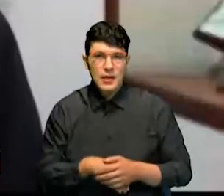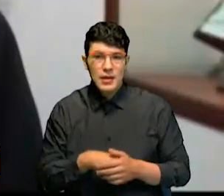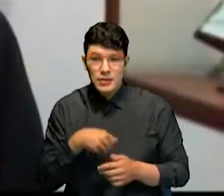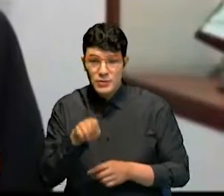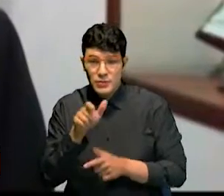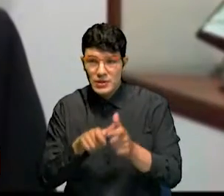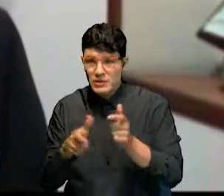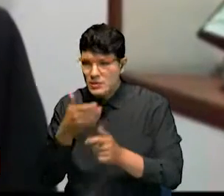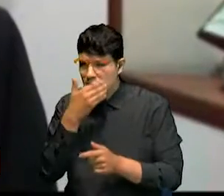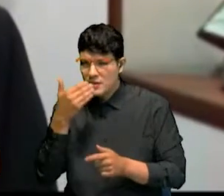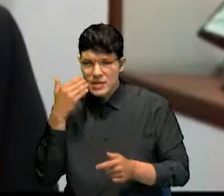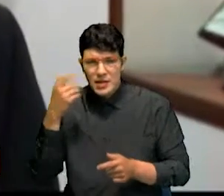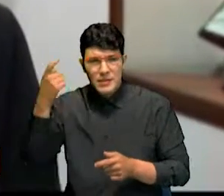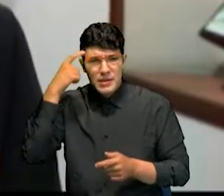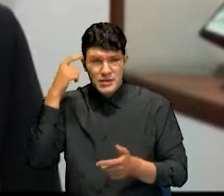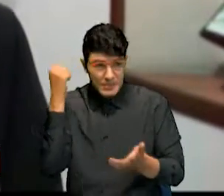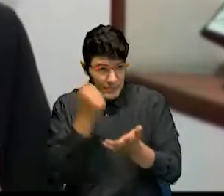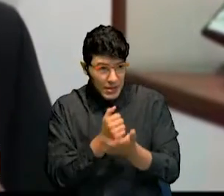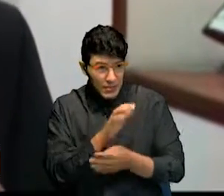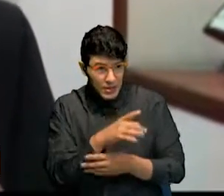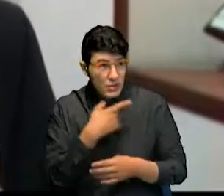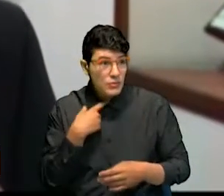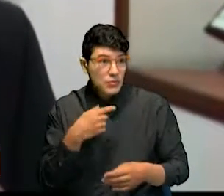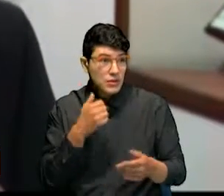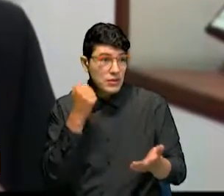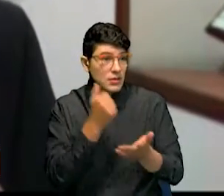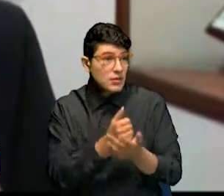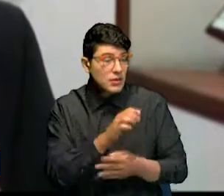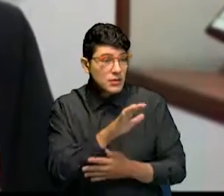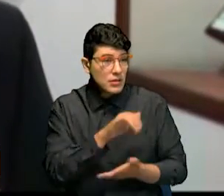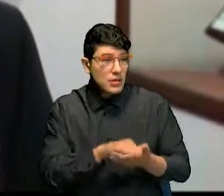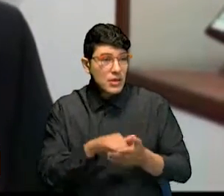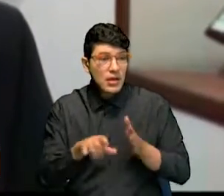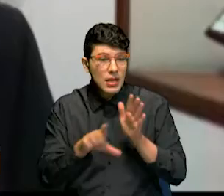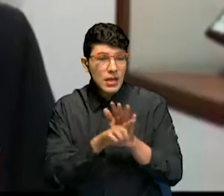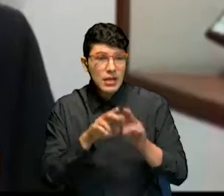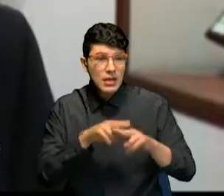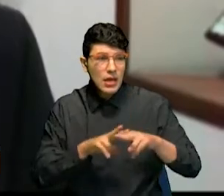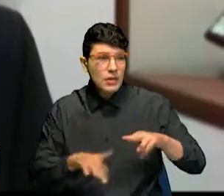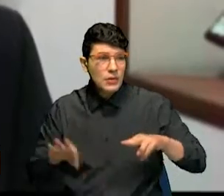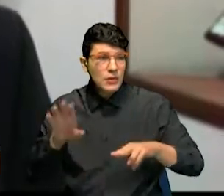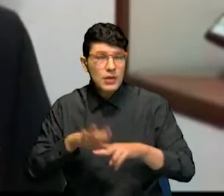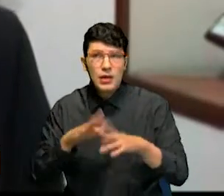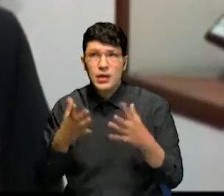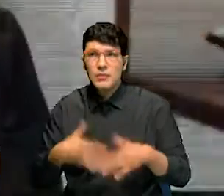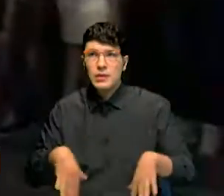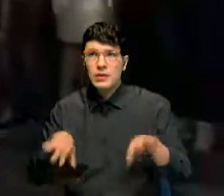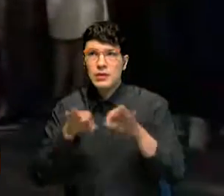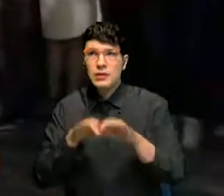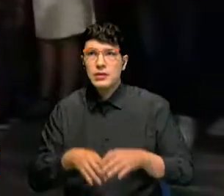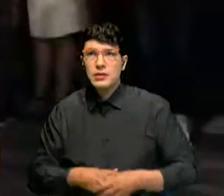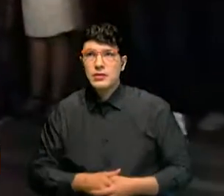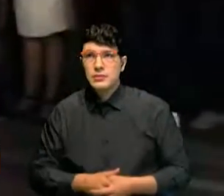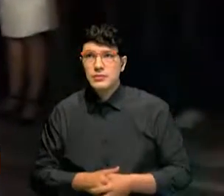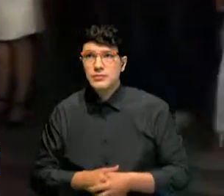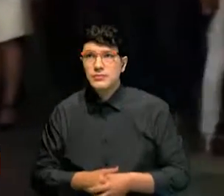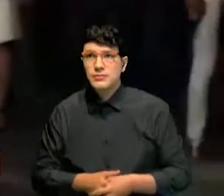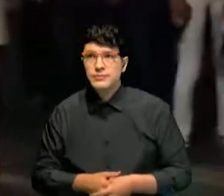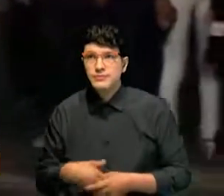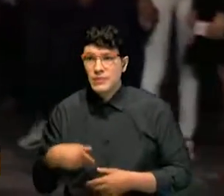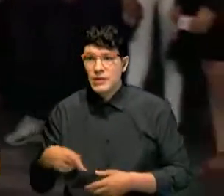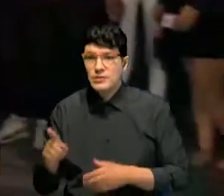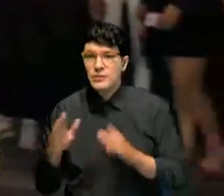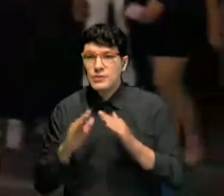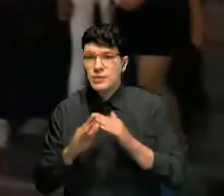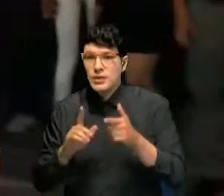clientes y les gustaría que levantaran a ellos es el primero natural el valiosísimo importantísimo la iglesia católica